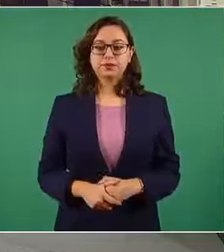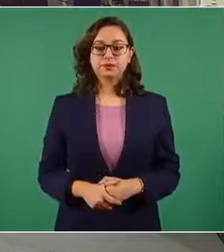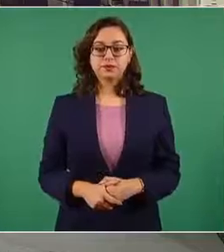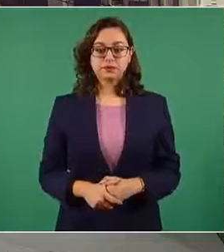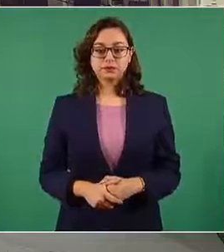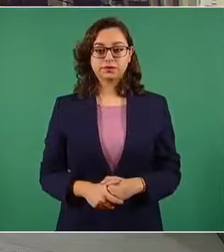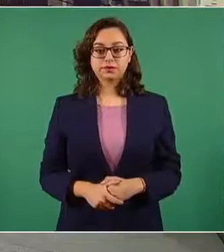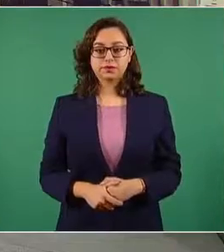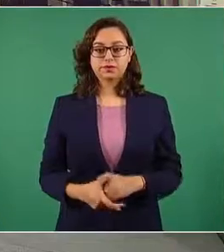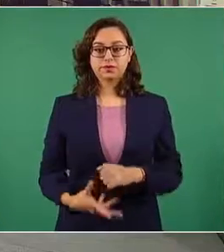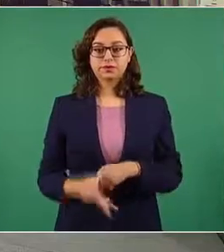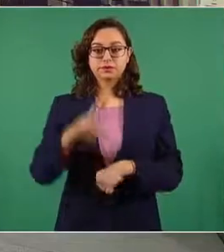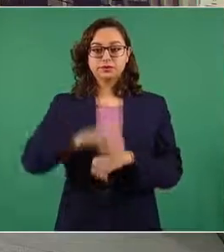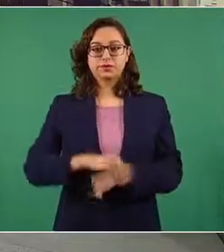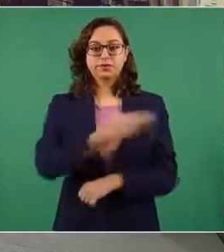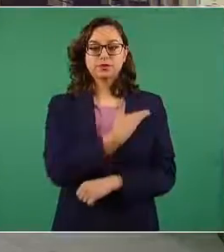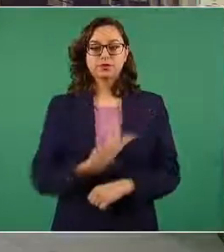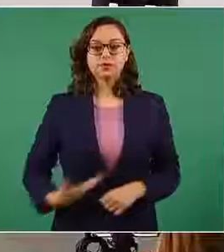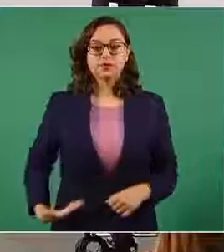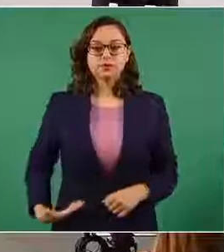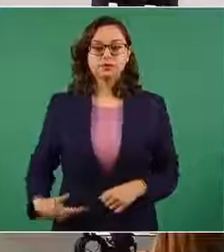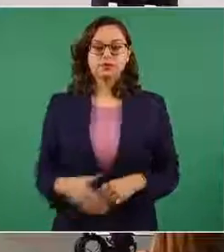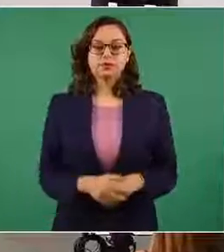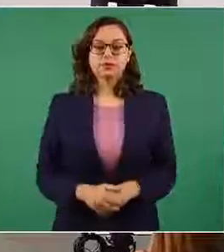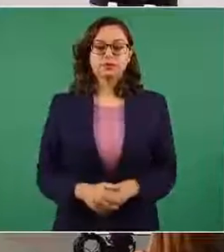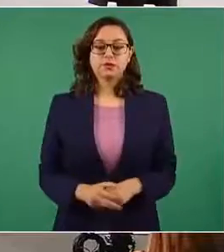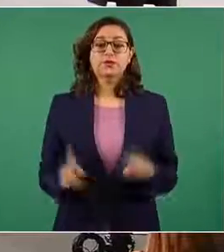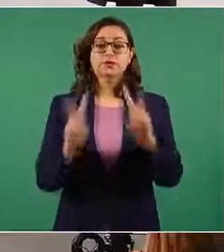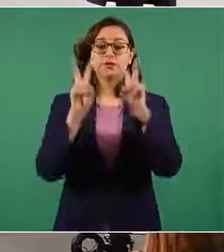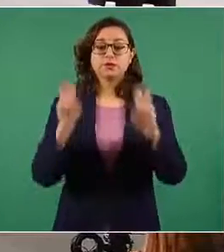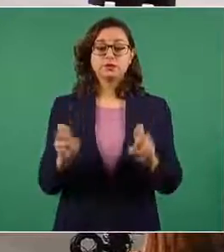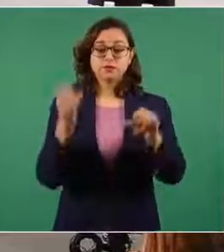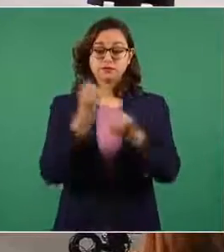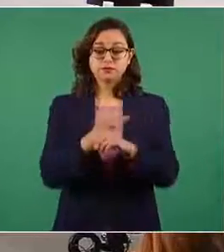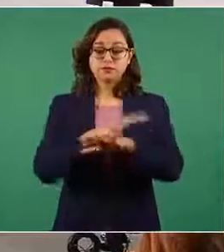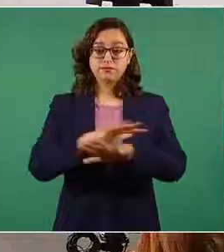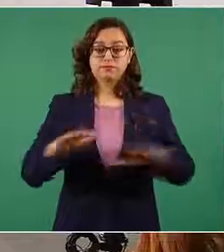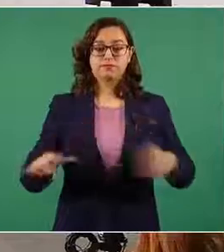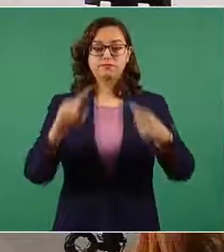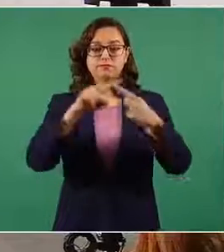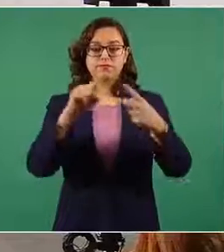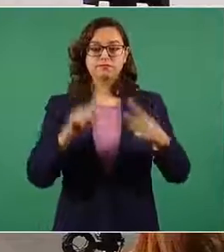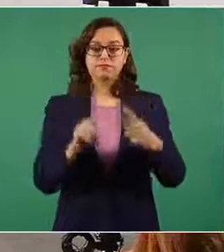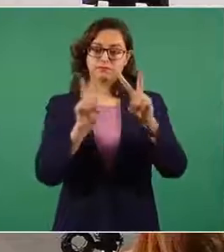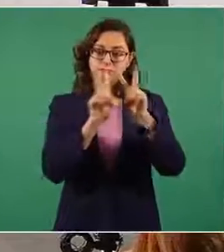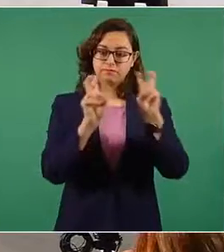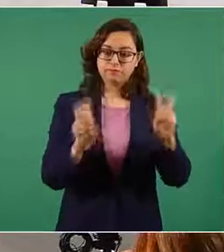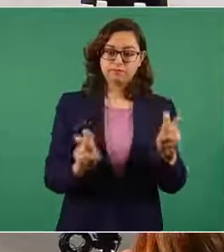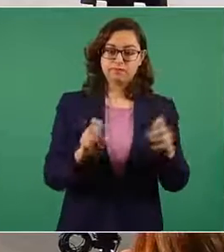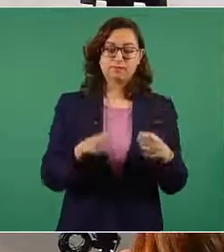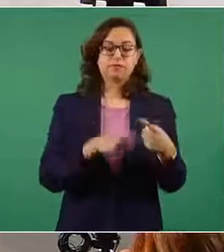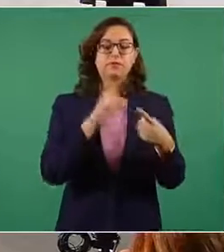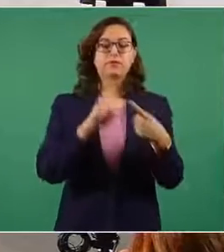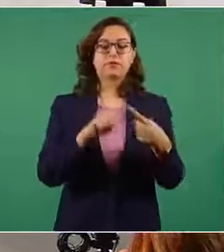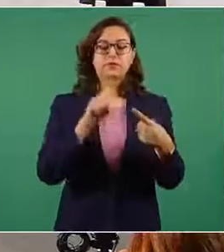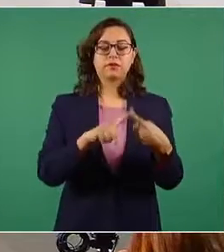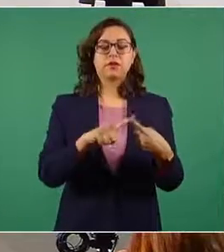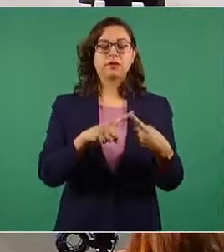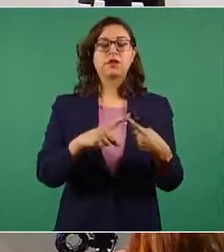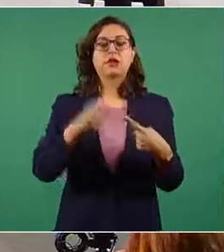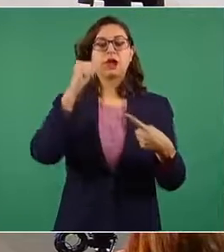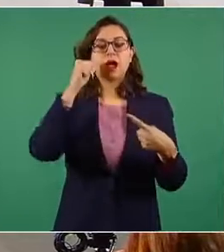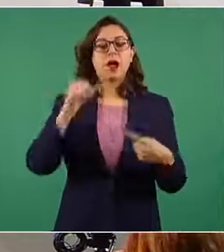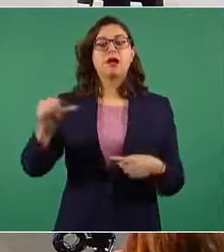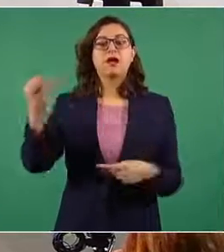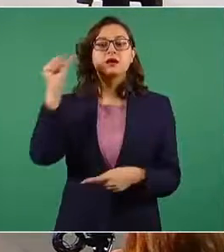Sí, con su permiso, señor presidente, para informarles los dos temas que aquí se mencionaron. Ayer hubo una